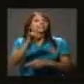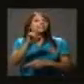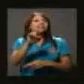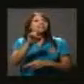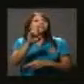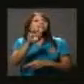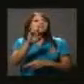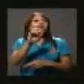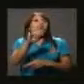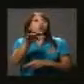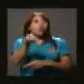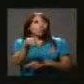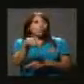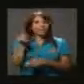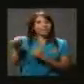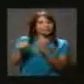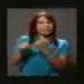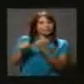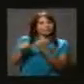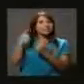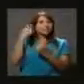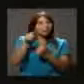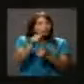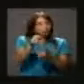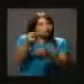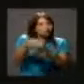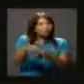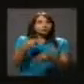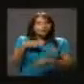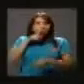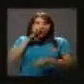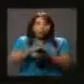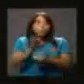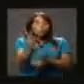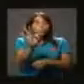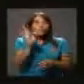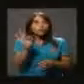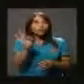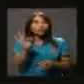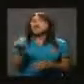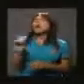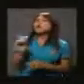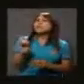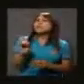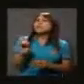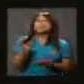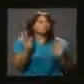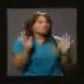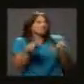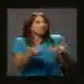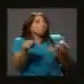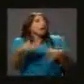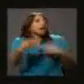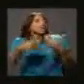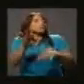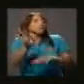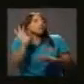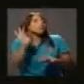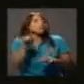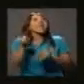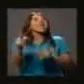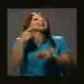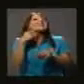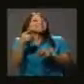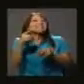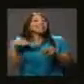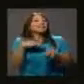asistentes para que me dejen sus datos y ahora de verdad le cumplo. El lugar ahí lo escogemos ahora dice que se llama Alejandro